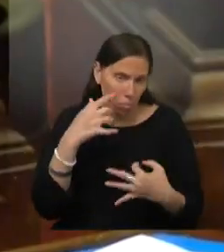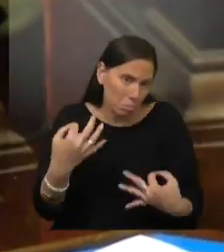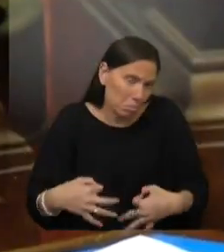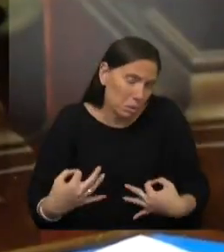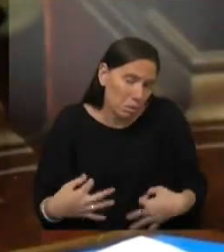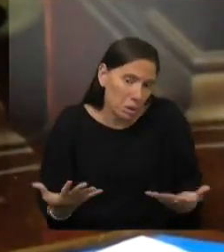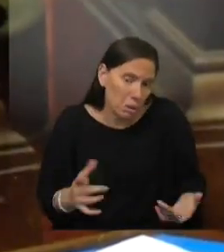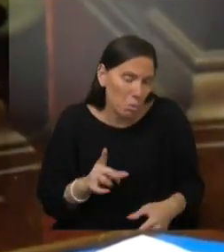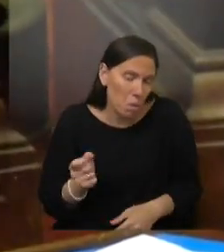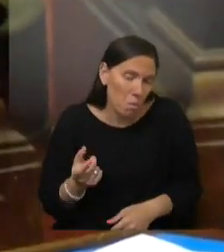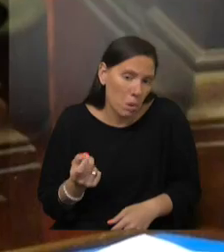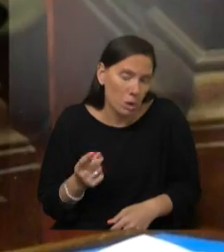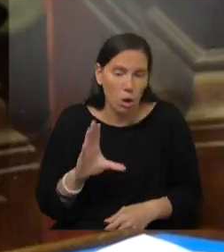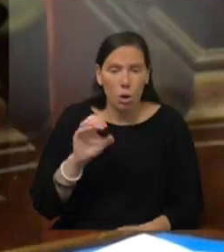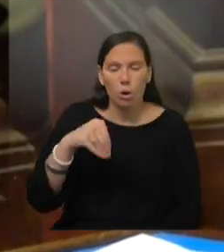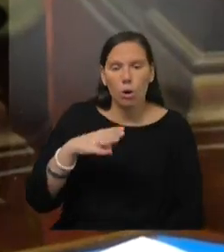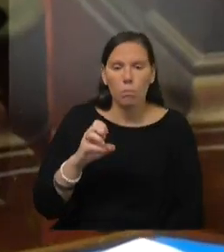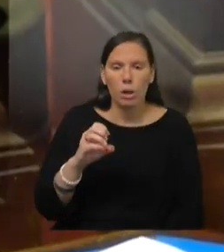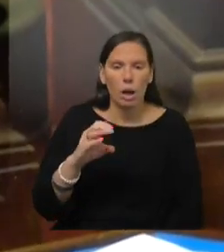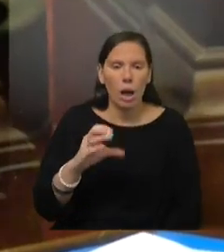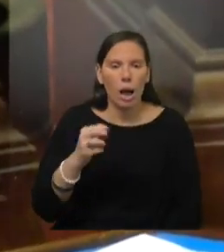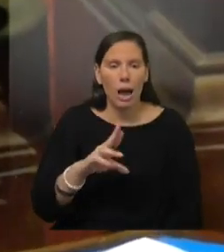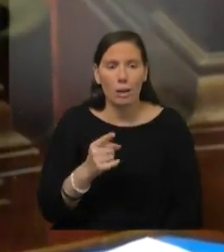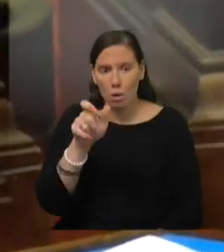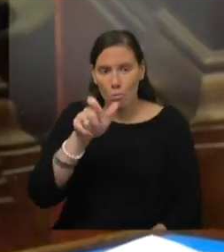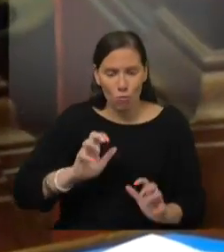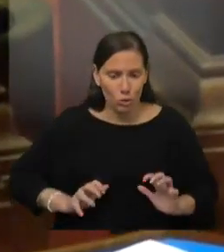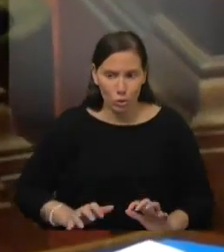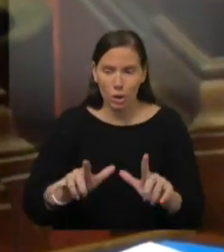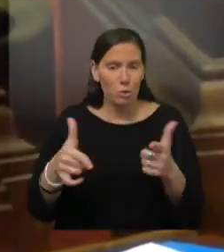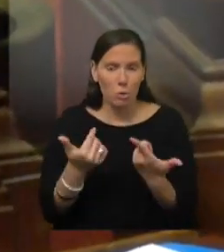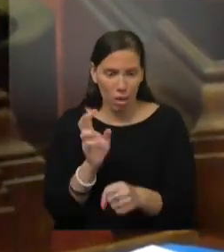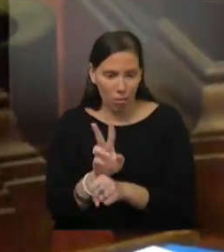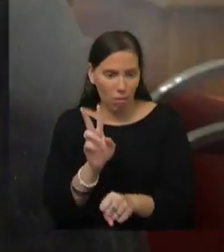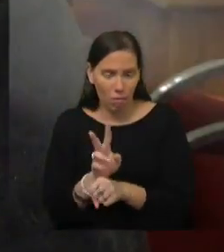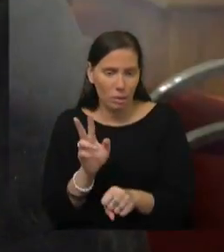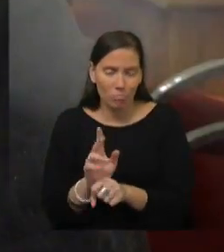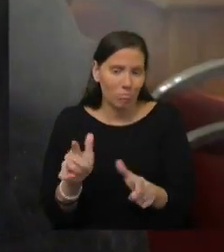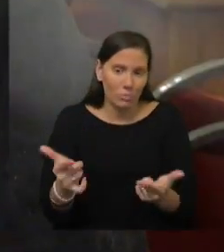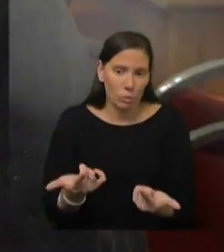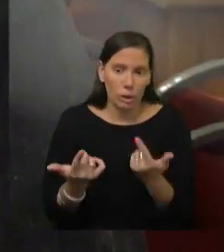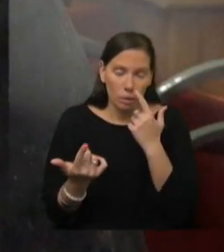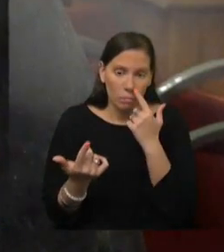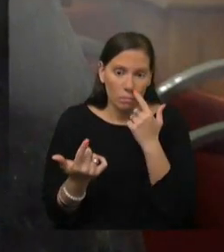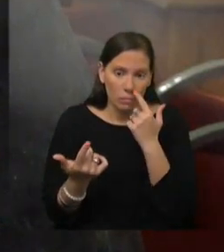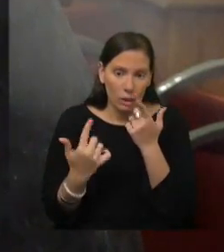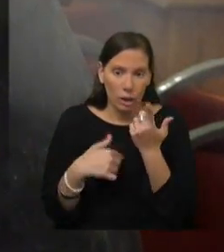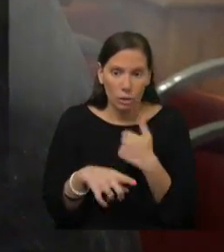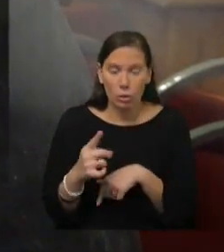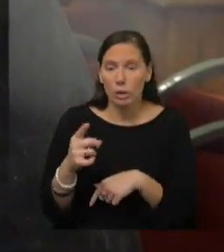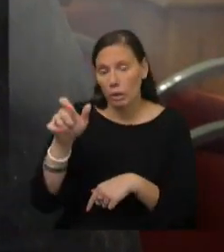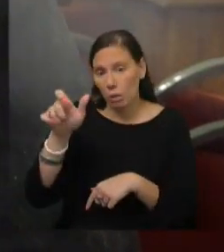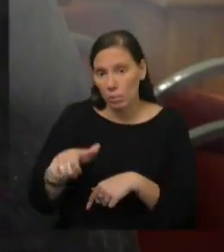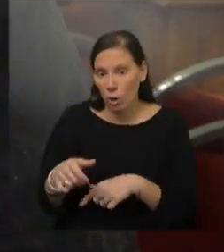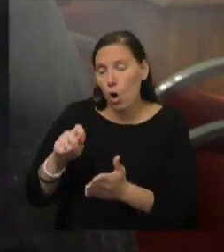que el concar es una unidad que no tiene funcionarios para garantizar la seguridad entonces básicamente estos interventores que